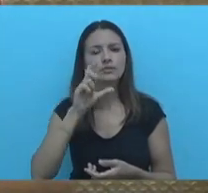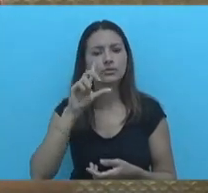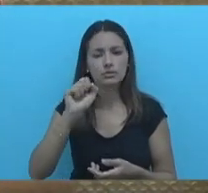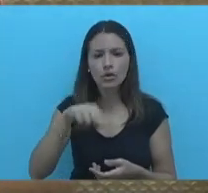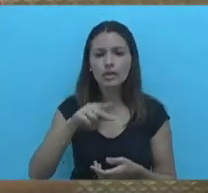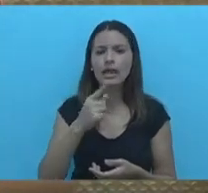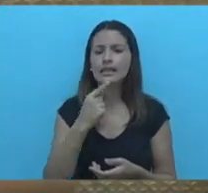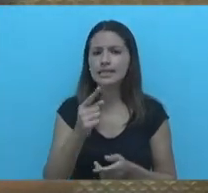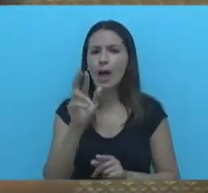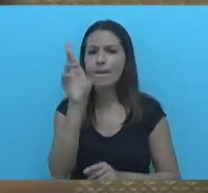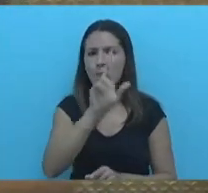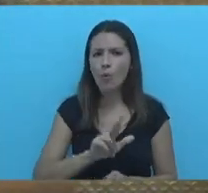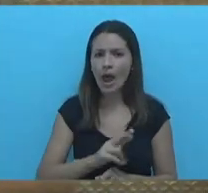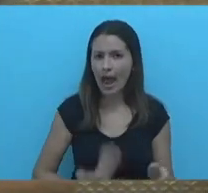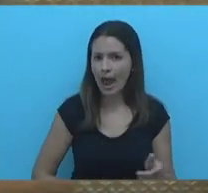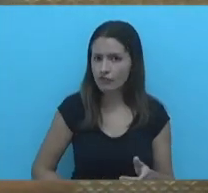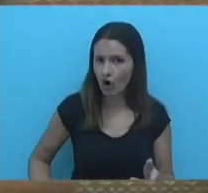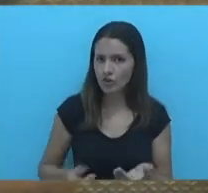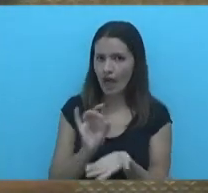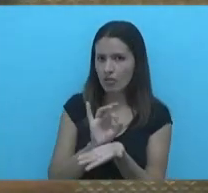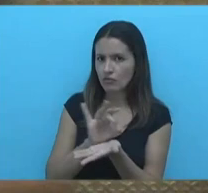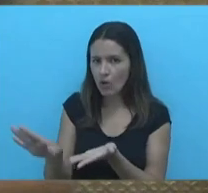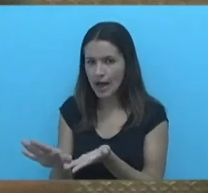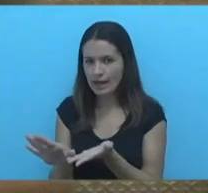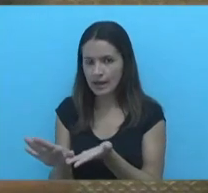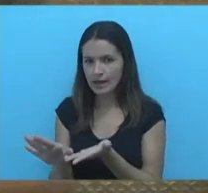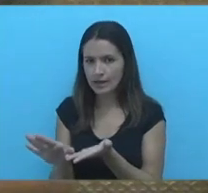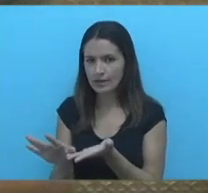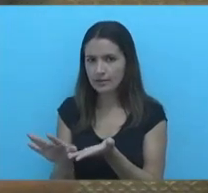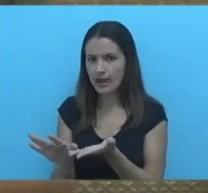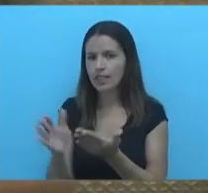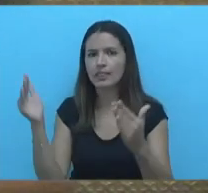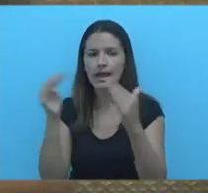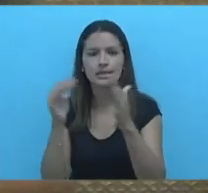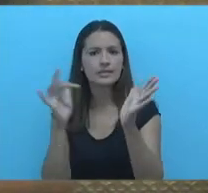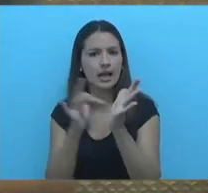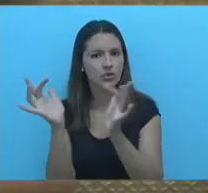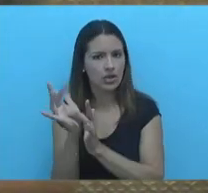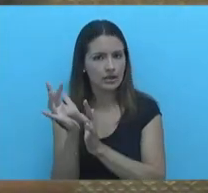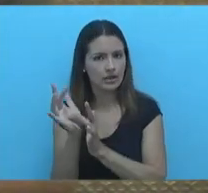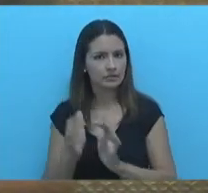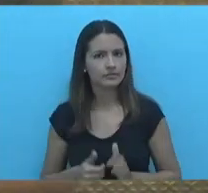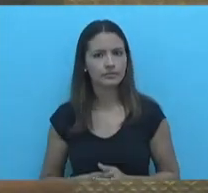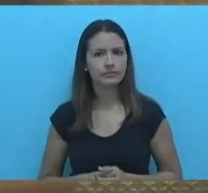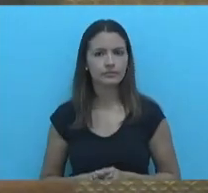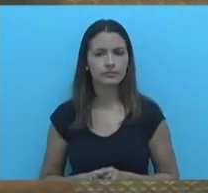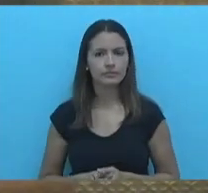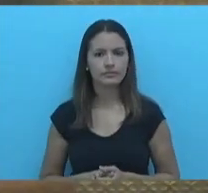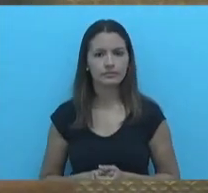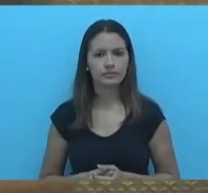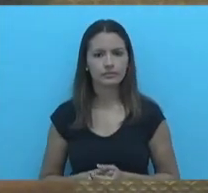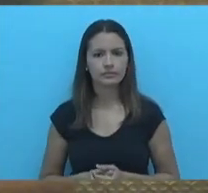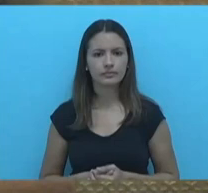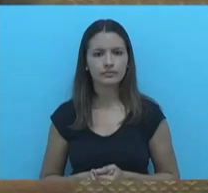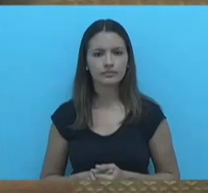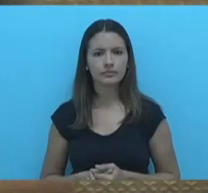de la mujer que aborta. O sea, es mentira que en 2000 años de historia la Iglesia tuvo la misma postura acerca del